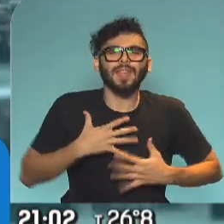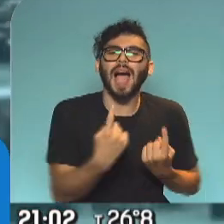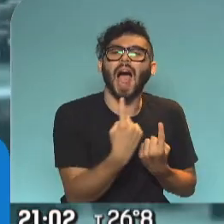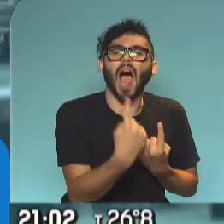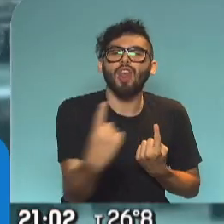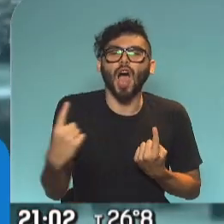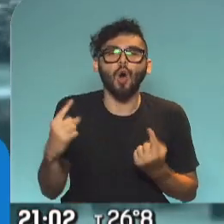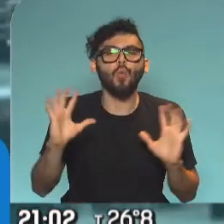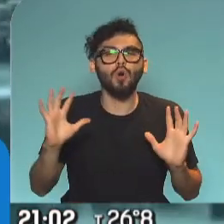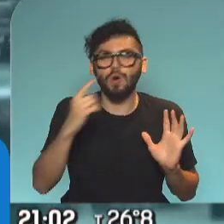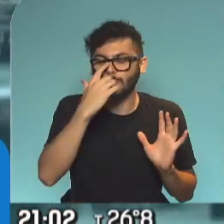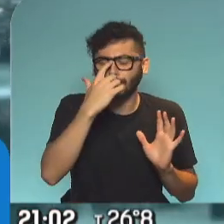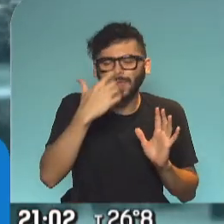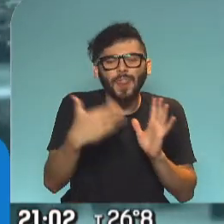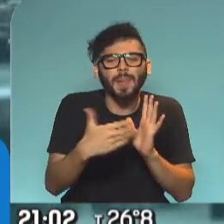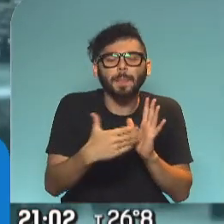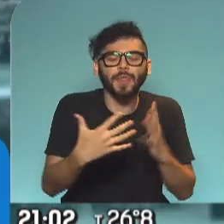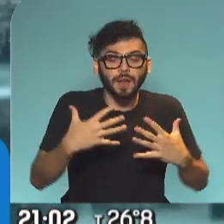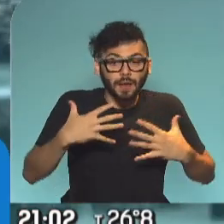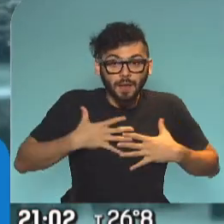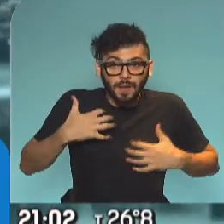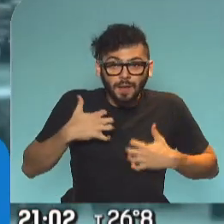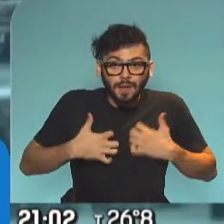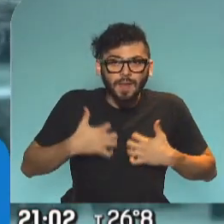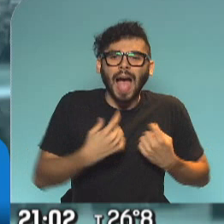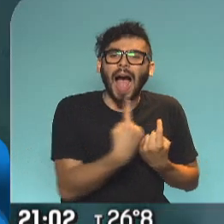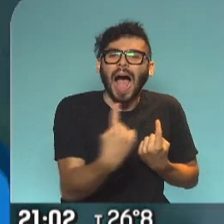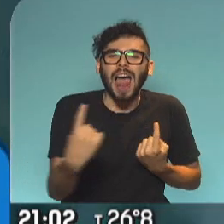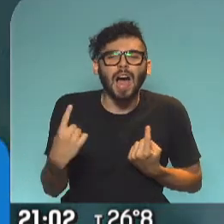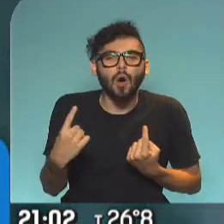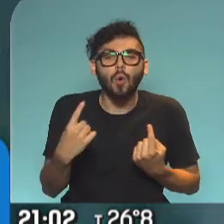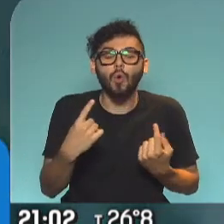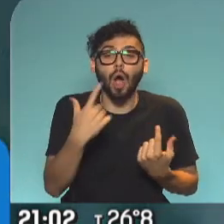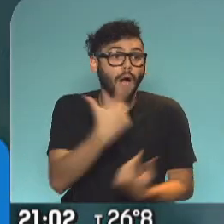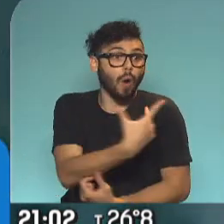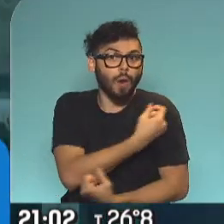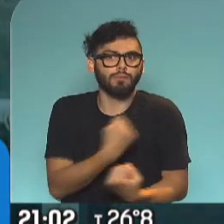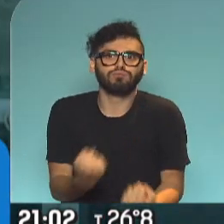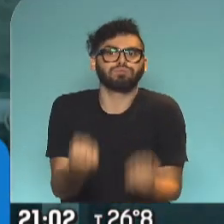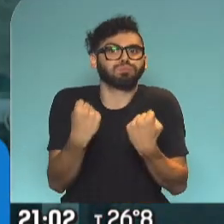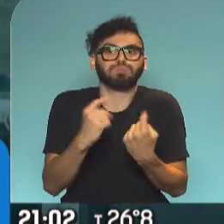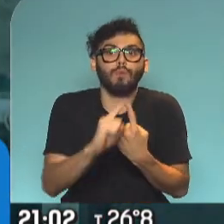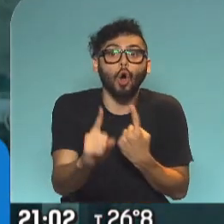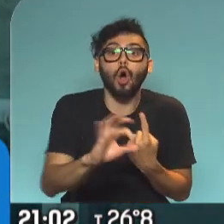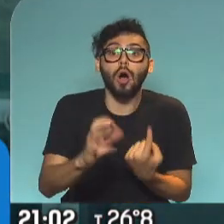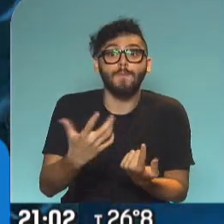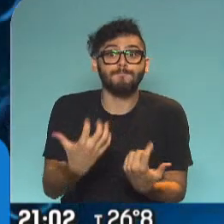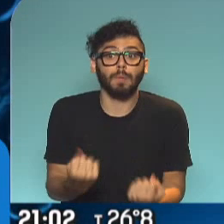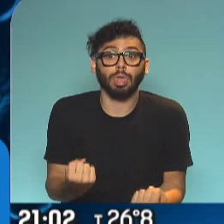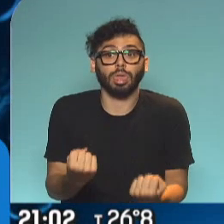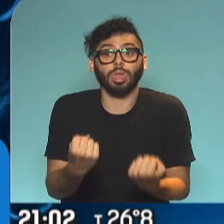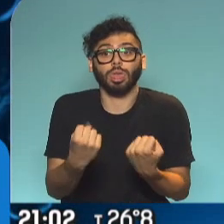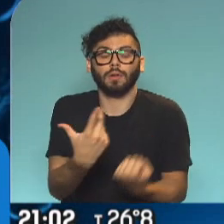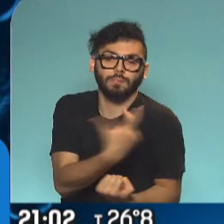de cada uno, del organismo de cada uno y de la respuesta de cada uno a las vacunas. Si va a desarrollar las